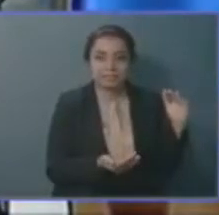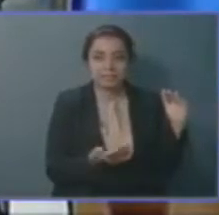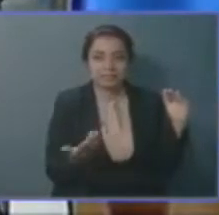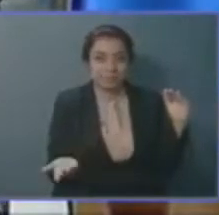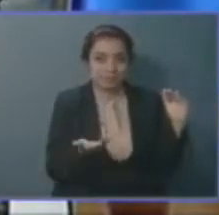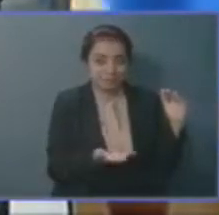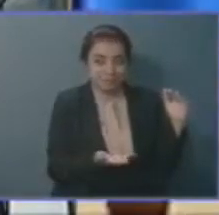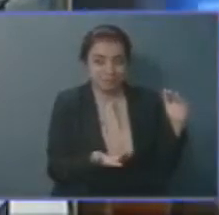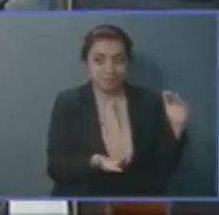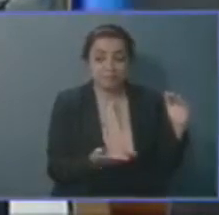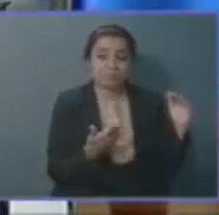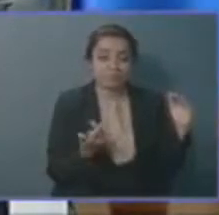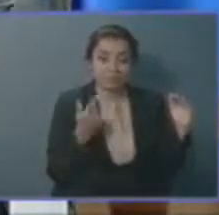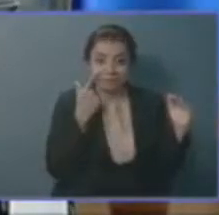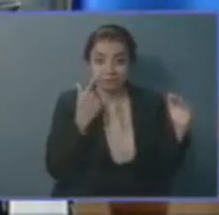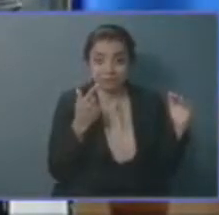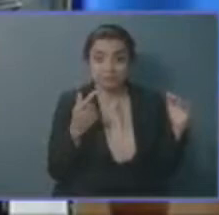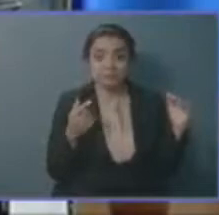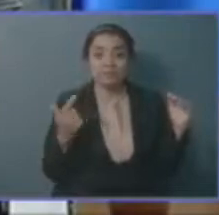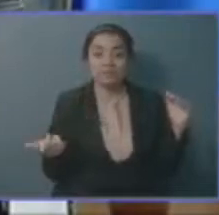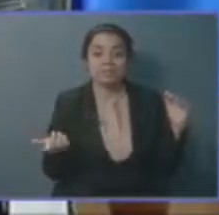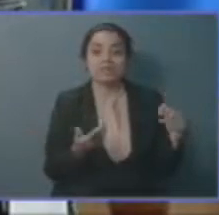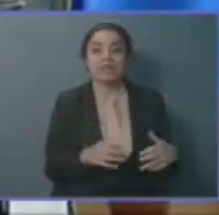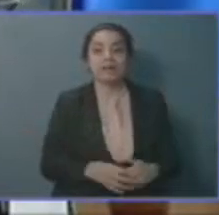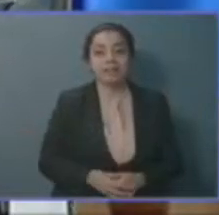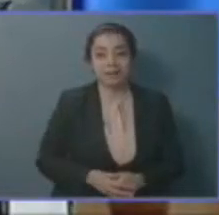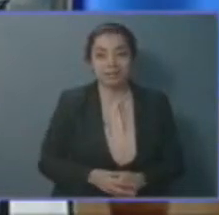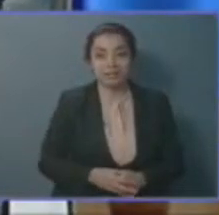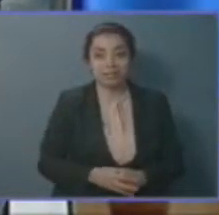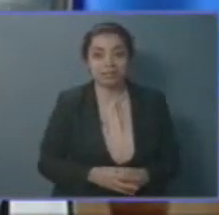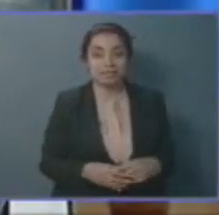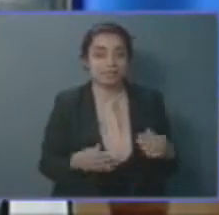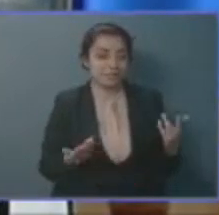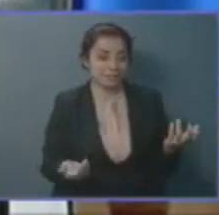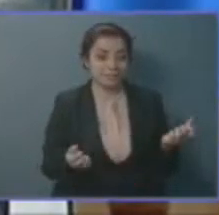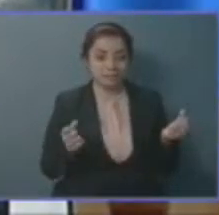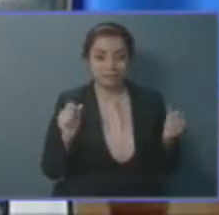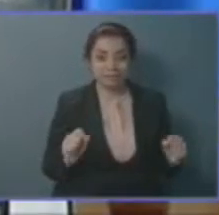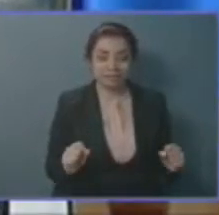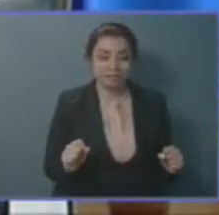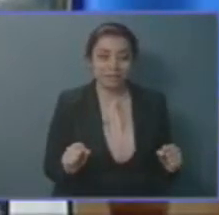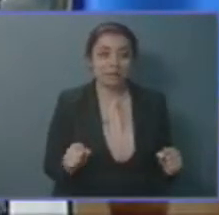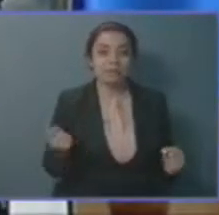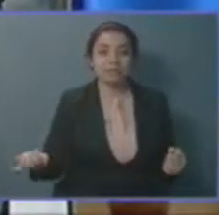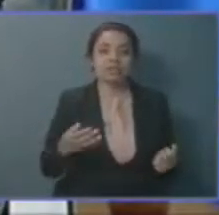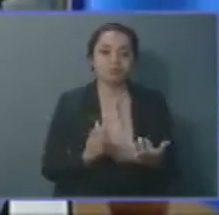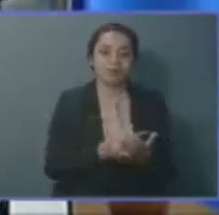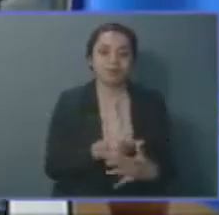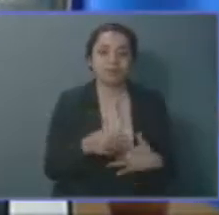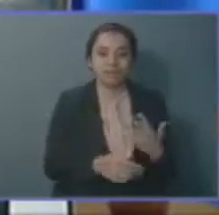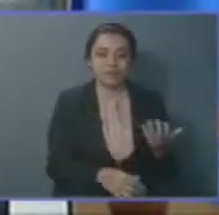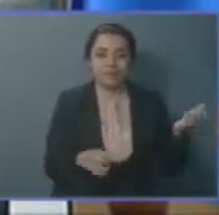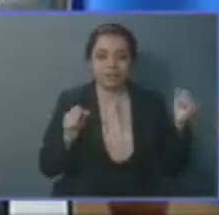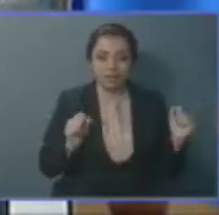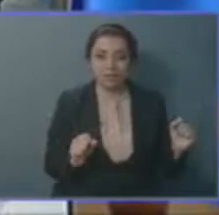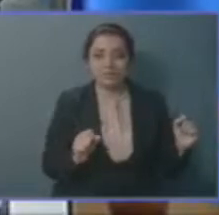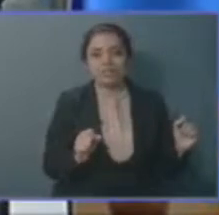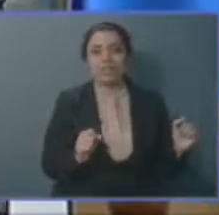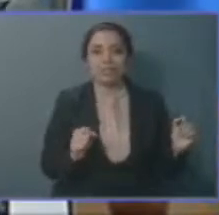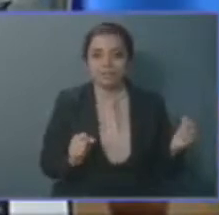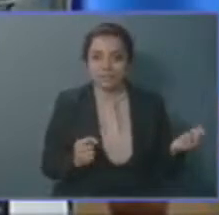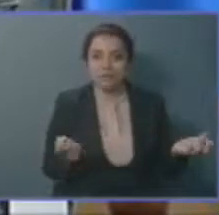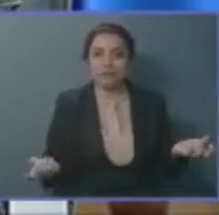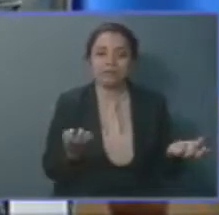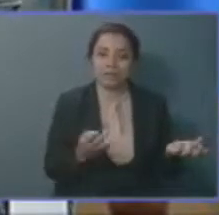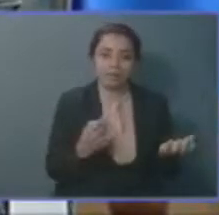prescindir por el funcionamiento del Estado o por la cadena de suministros básicos en cuanto a medicamentos y alimentos para nuestra